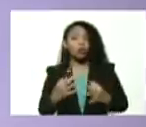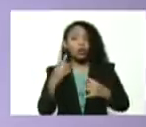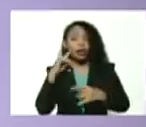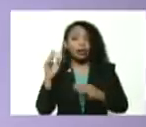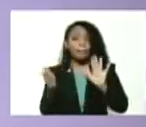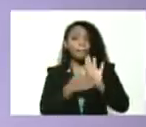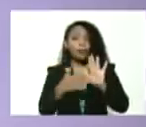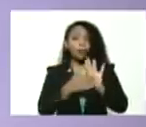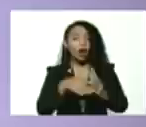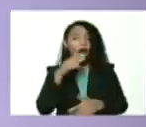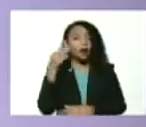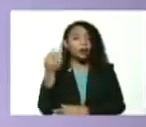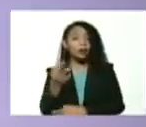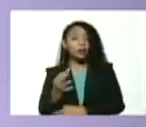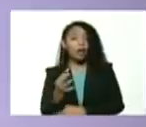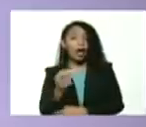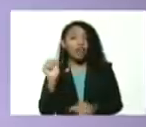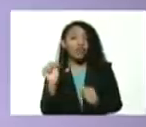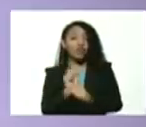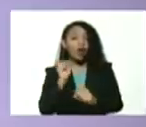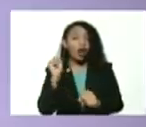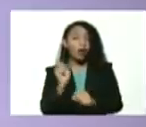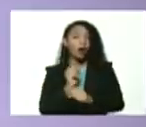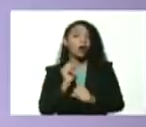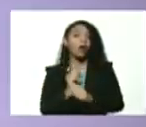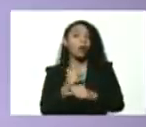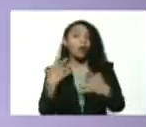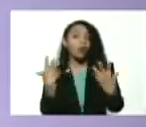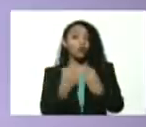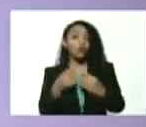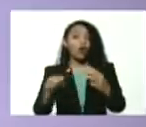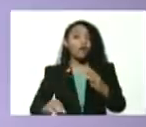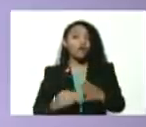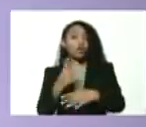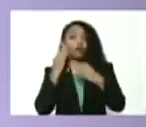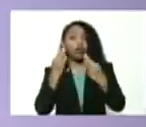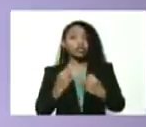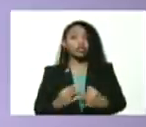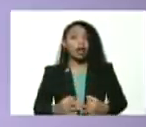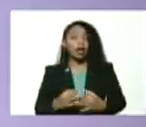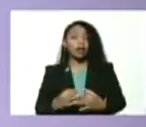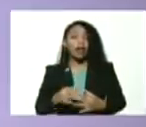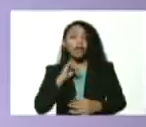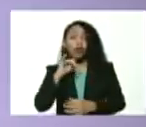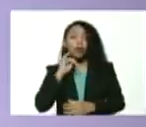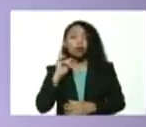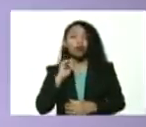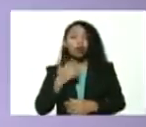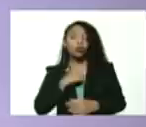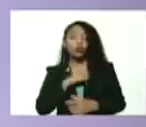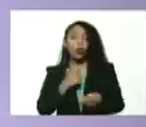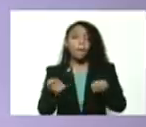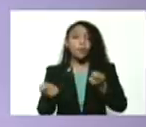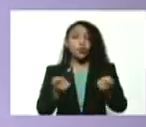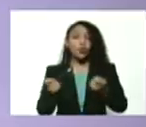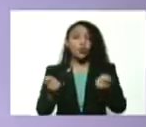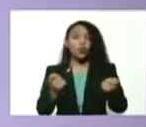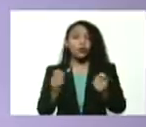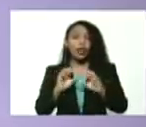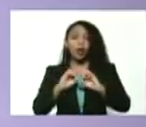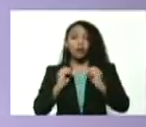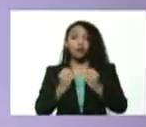apegarse a la realidad y al trabajo con las fuentes oficiales. Es parte de la información que manejamos desde la sala de